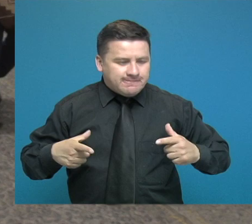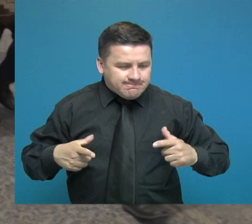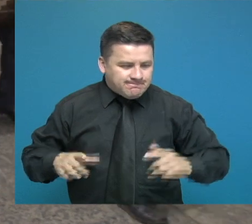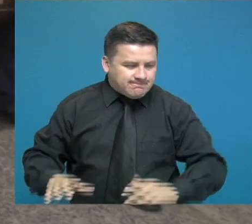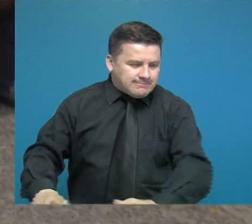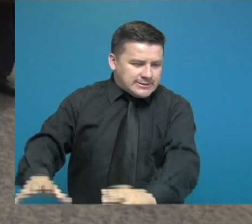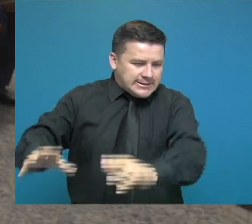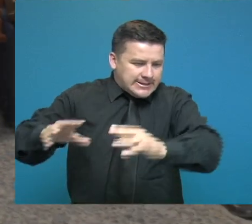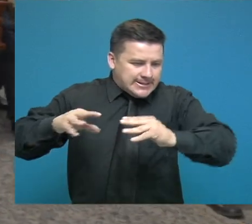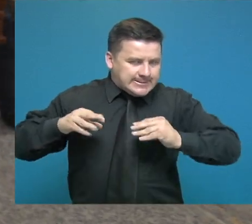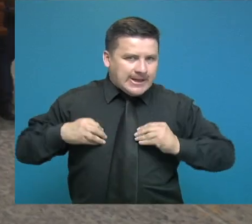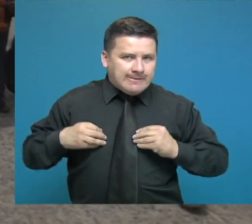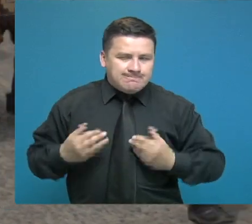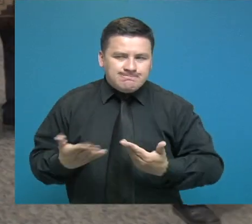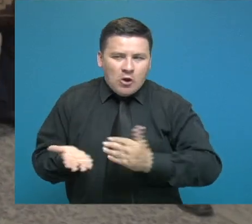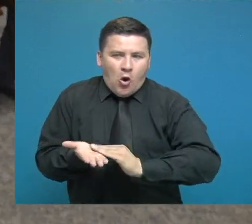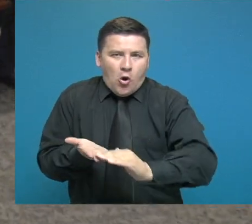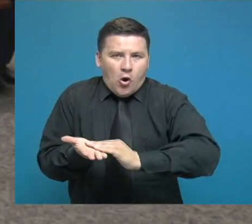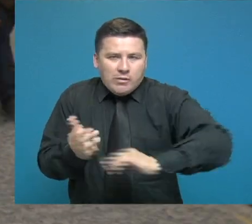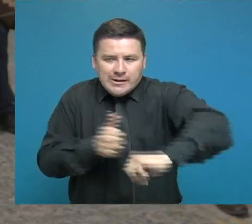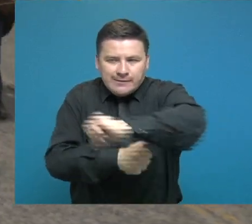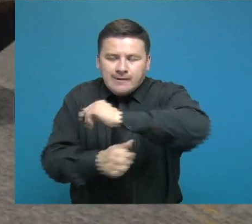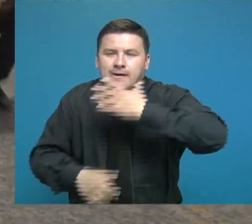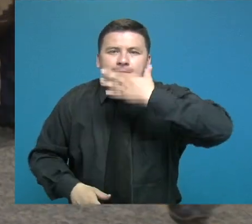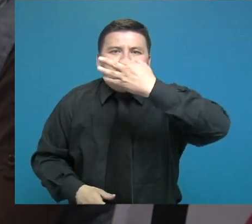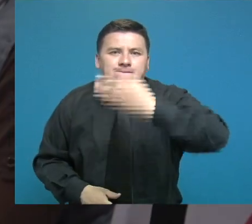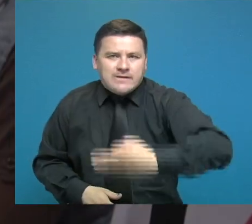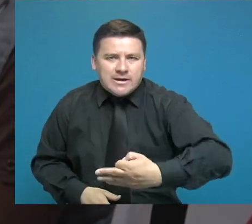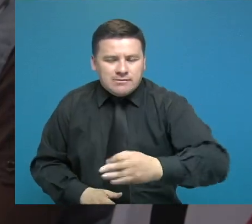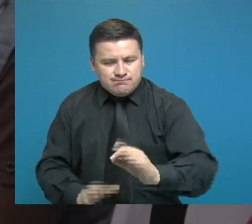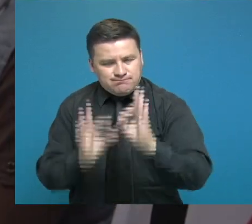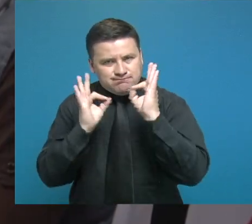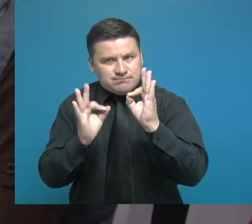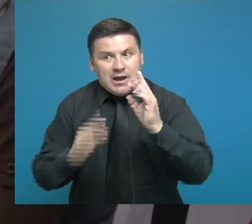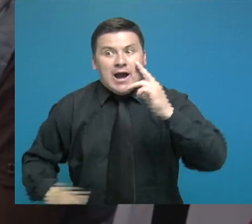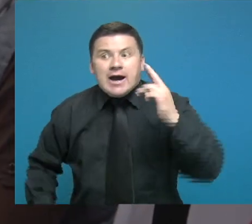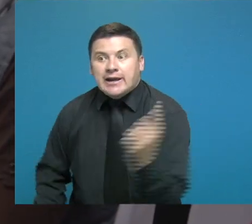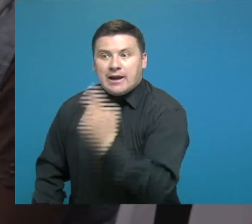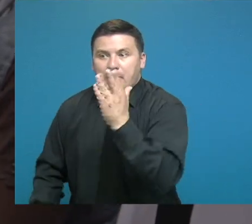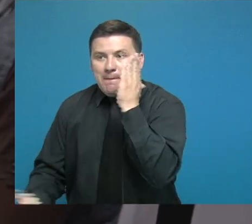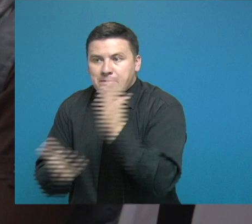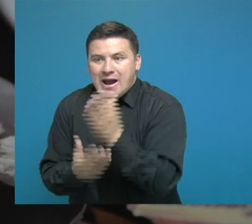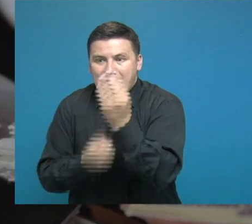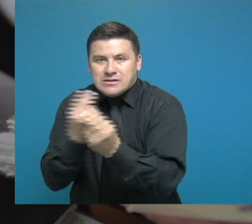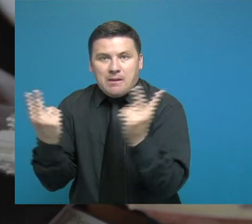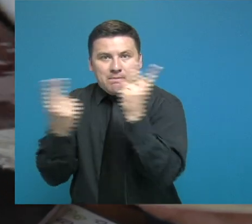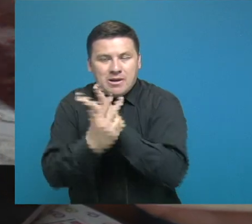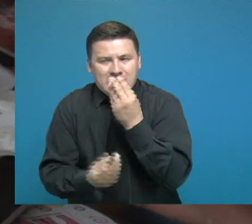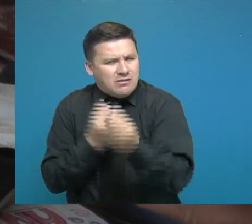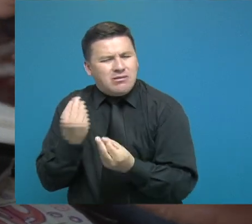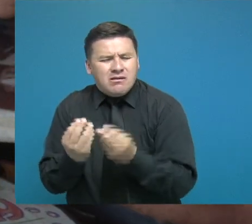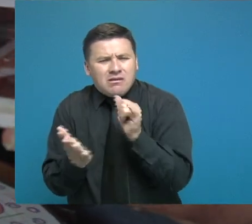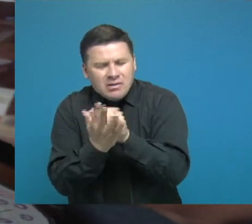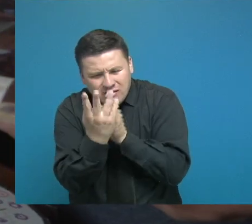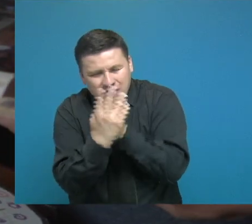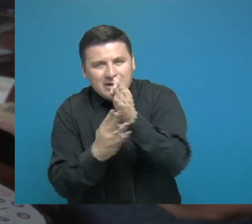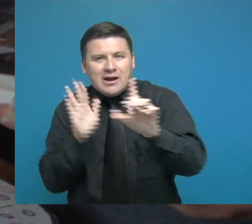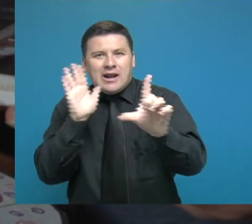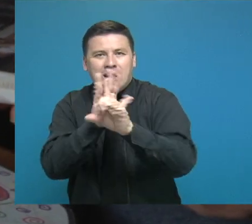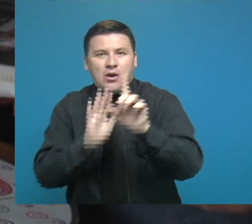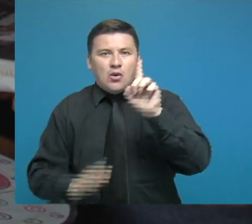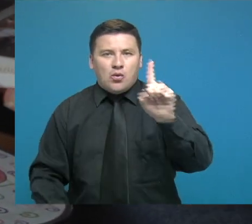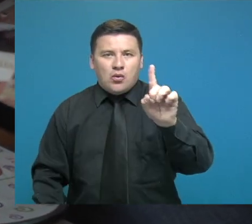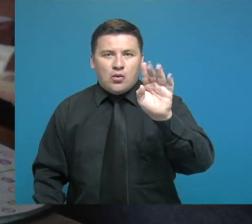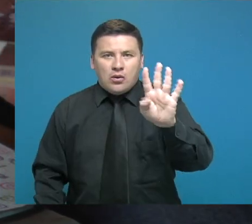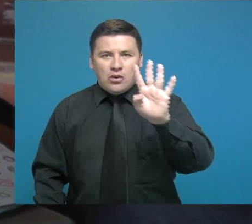la responsabilidad de generar condiciones de reparación, verdad y garantías de no repetición de los hechos violentos a través de la